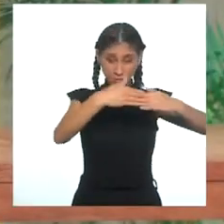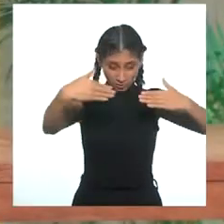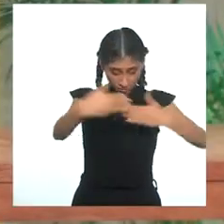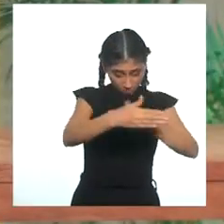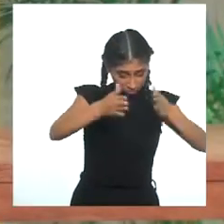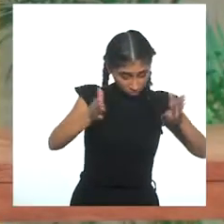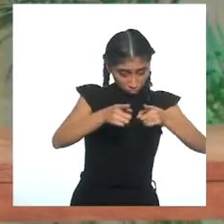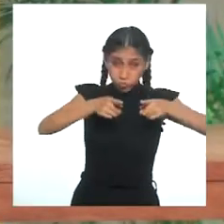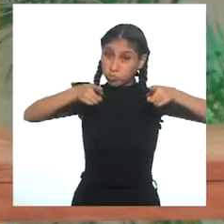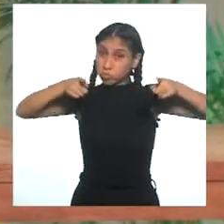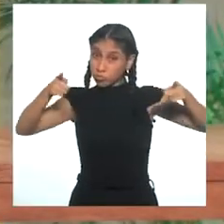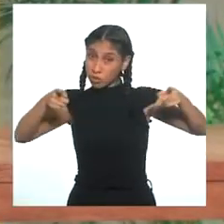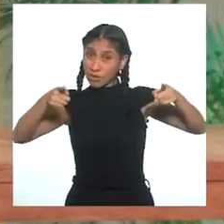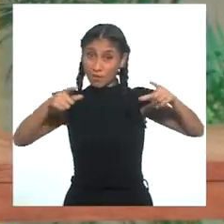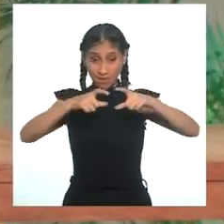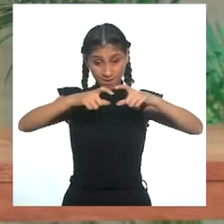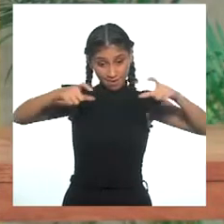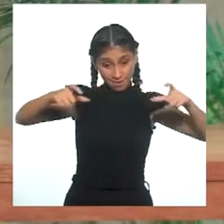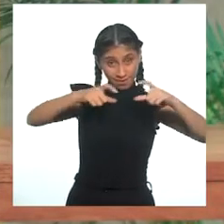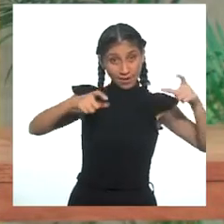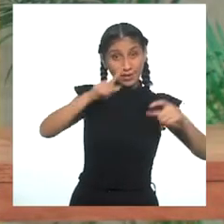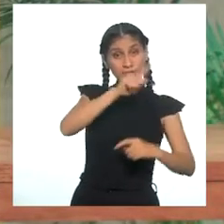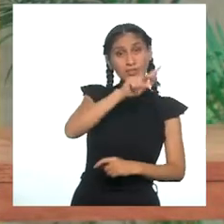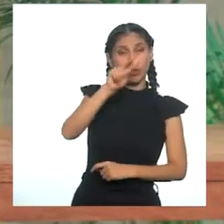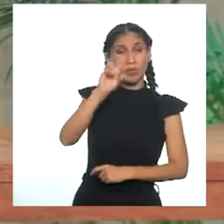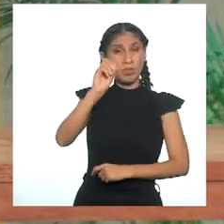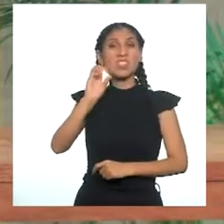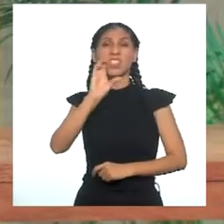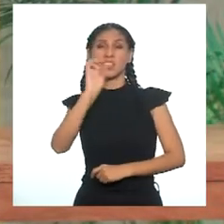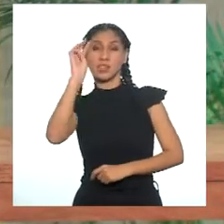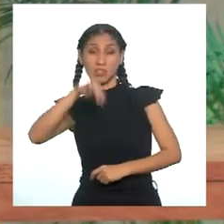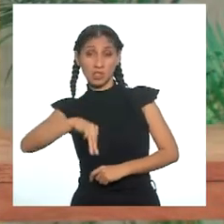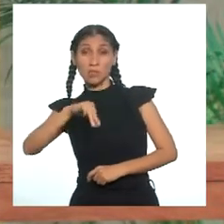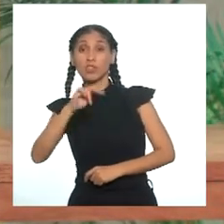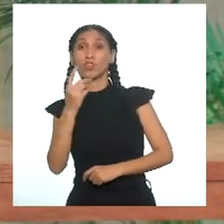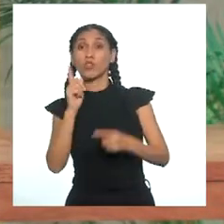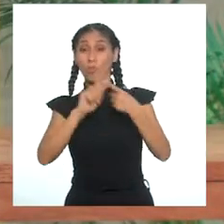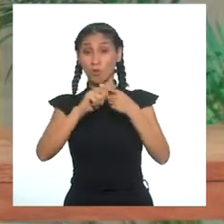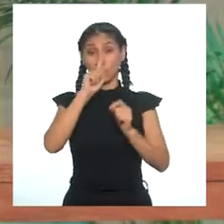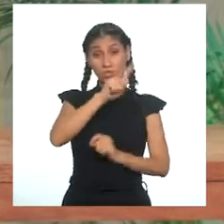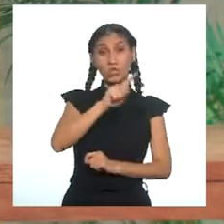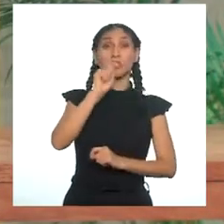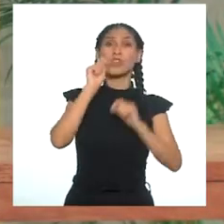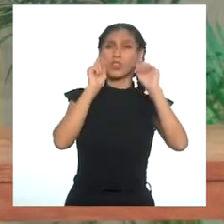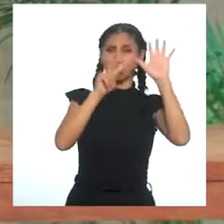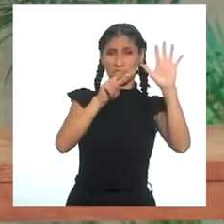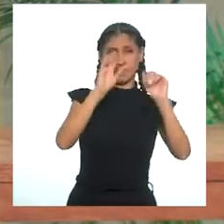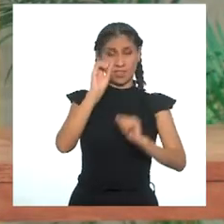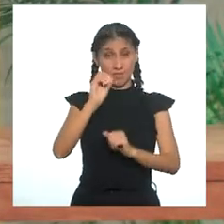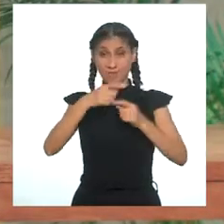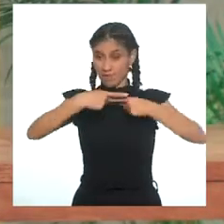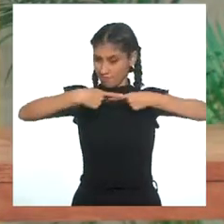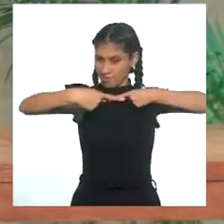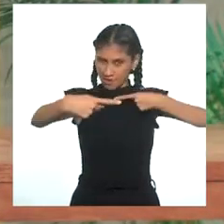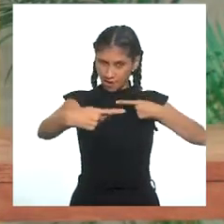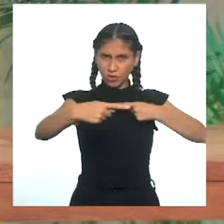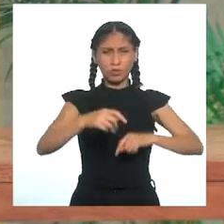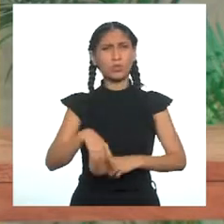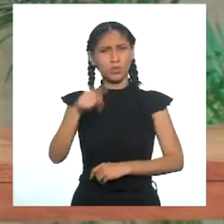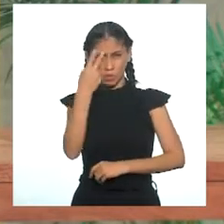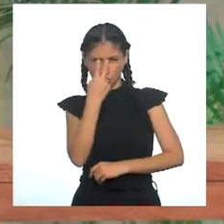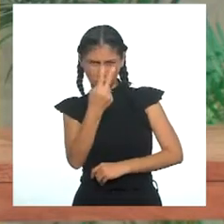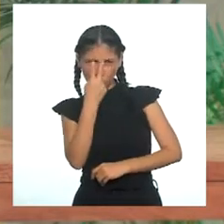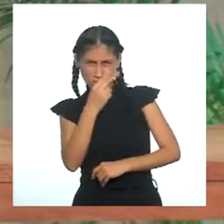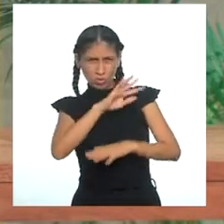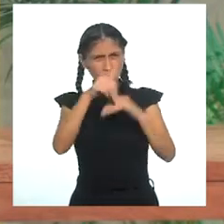tamaño grande es un rectángulo de 120 centímetros de ancho por 170 centímetros de largo. Como hemos visto, todo está medido